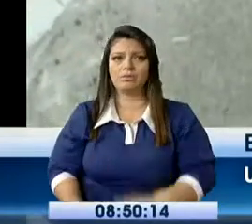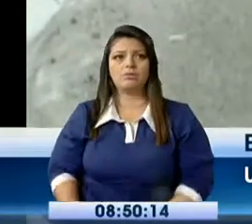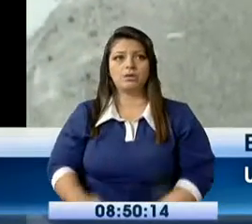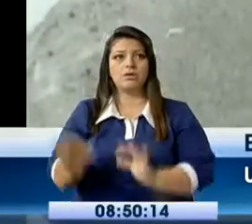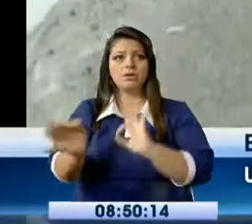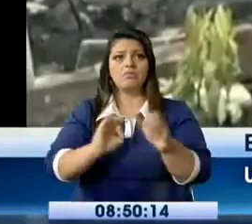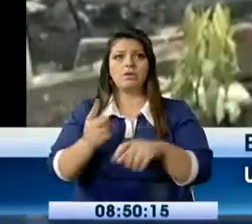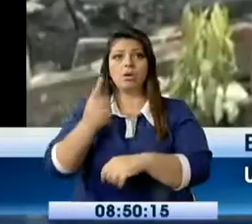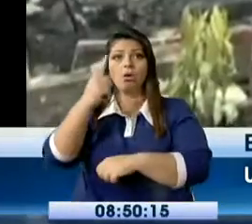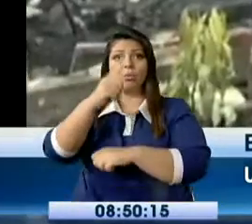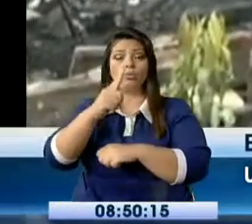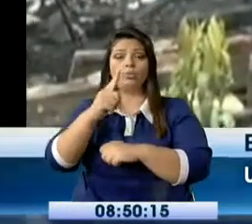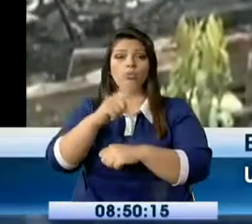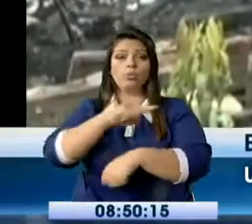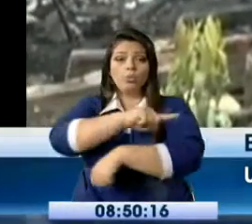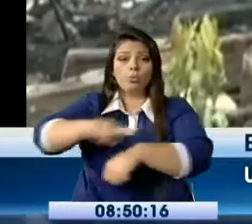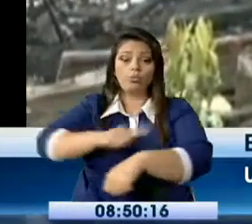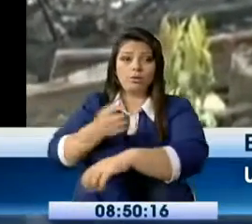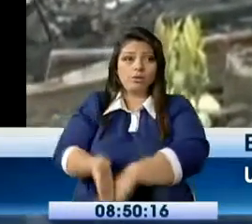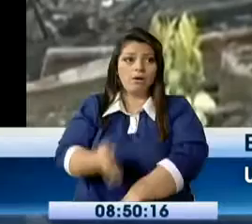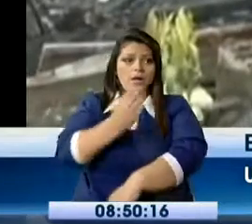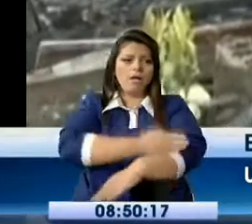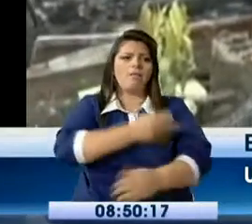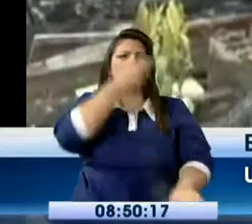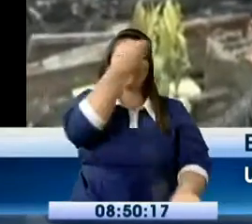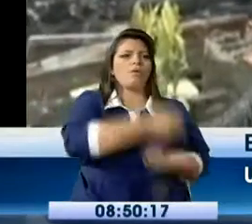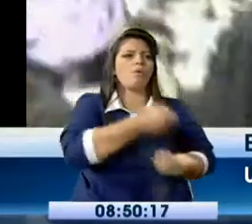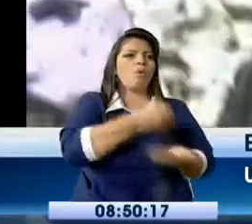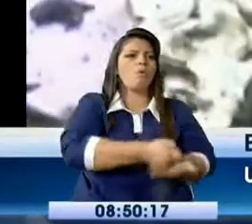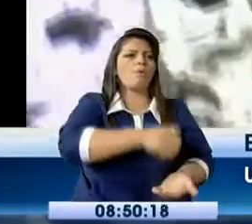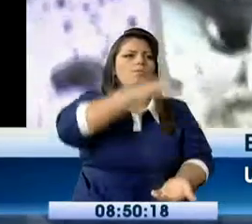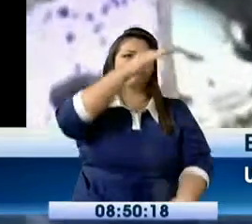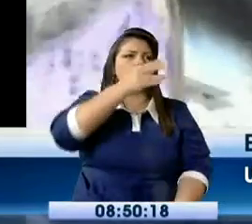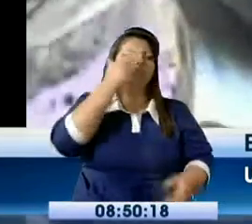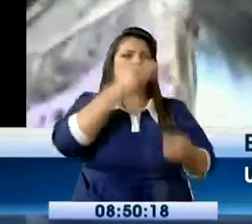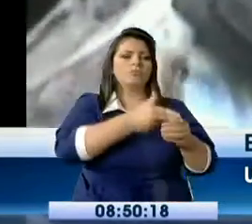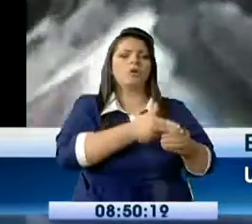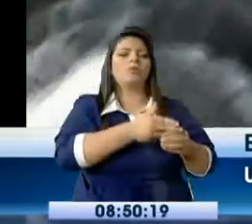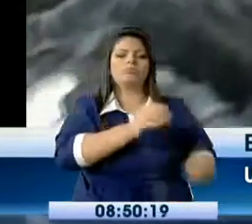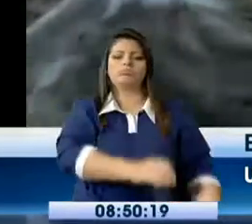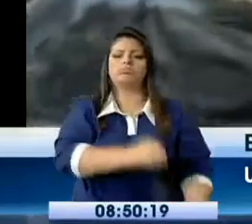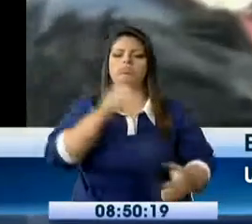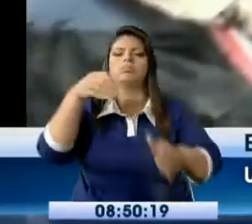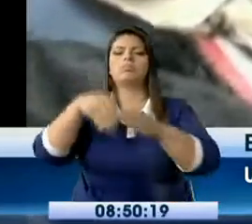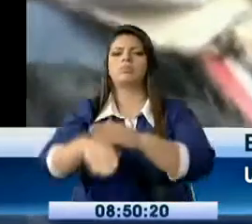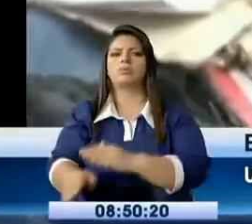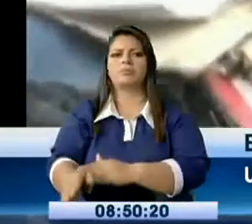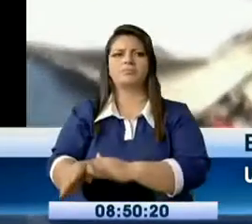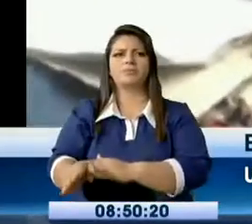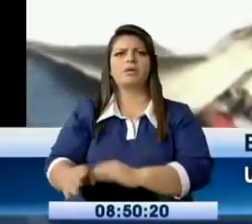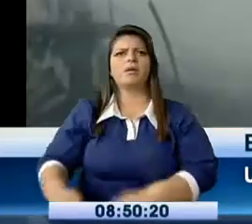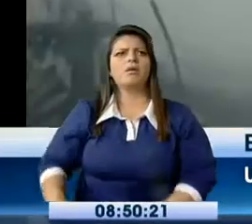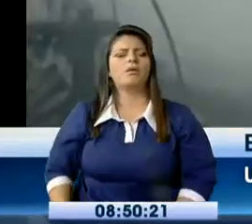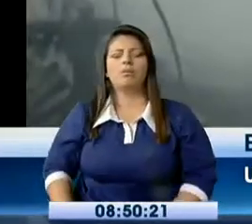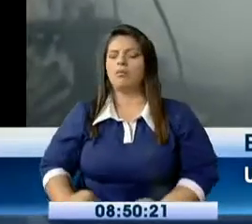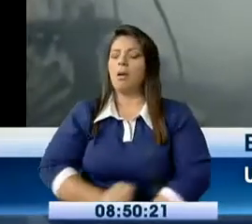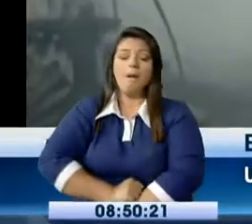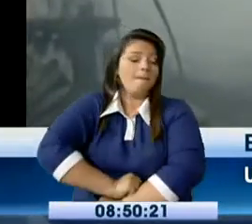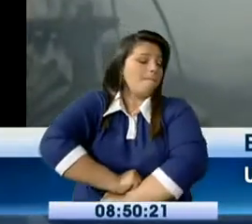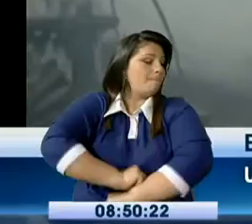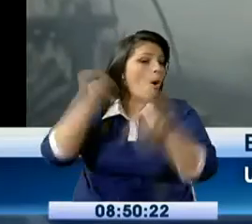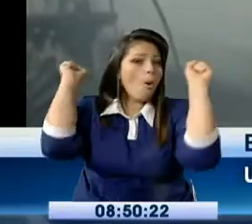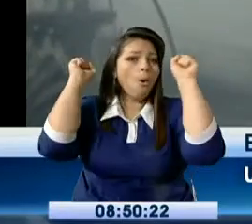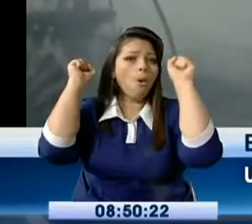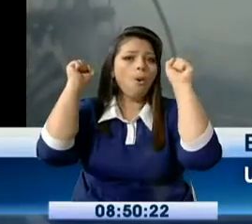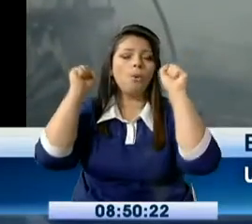de la vivienda. Minutos después escuchó un fuerte estruendo y al ingresar a la casa se percató de las llamas. Desesperada intentó